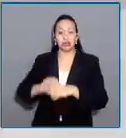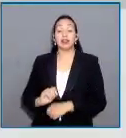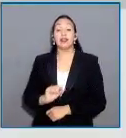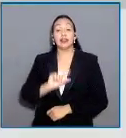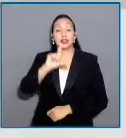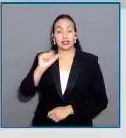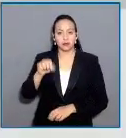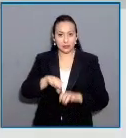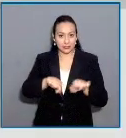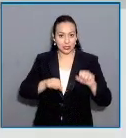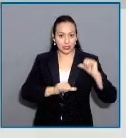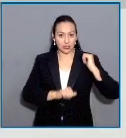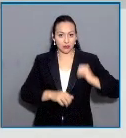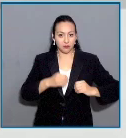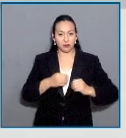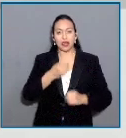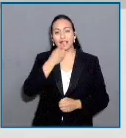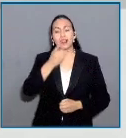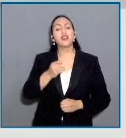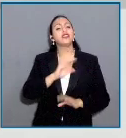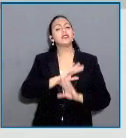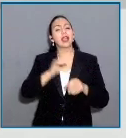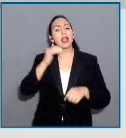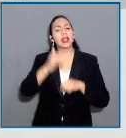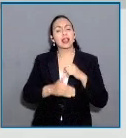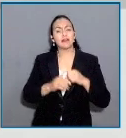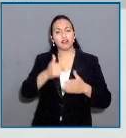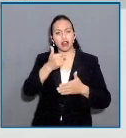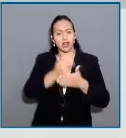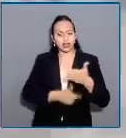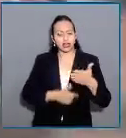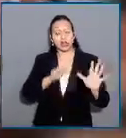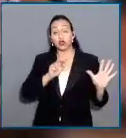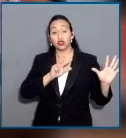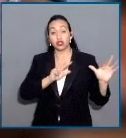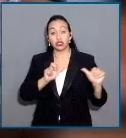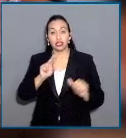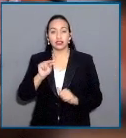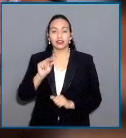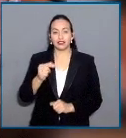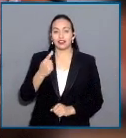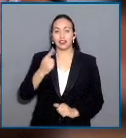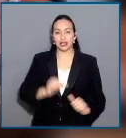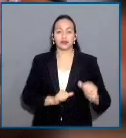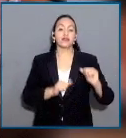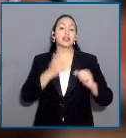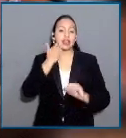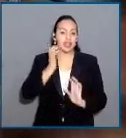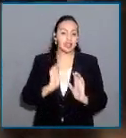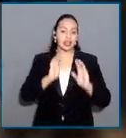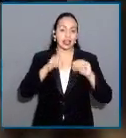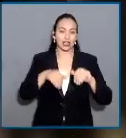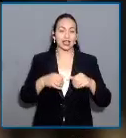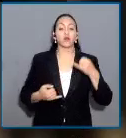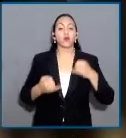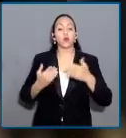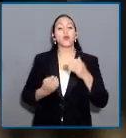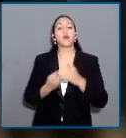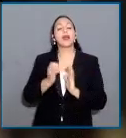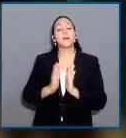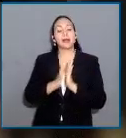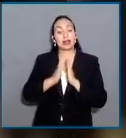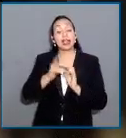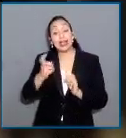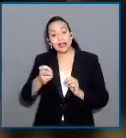concluyó con la selección de aspirantes a uno de los 881 cargos judiciales que estarán en disputa en la elección del